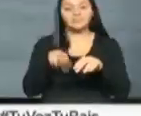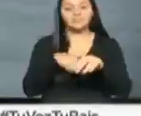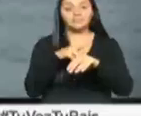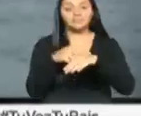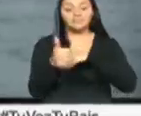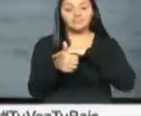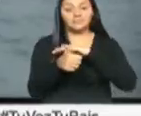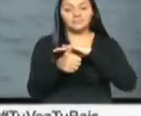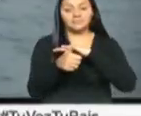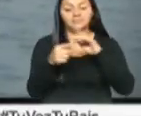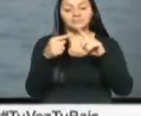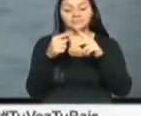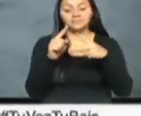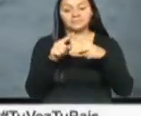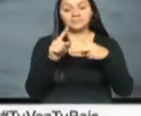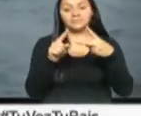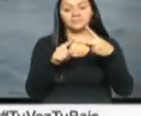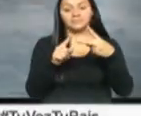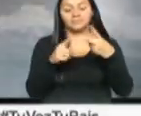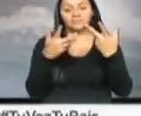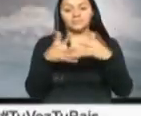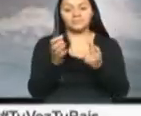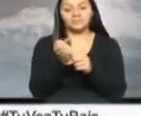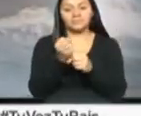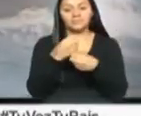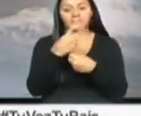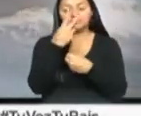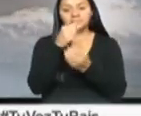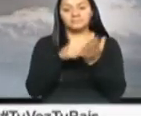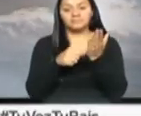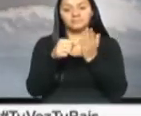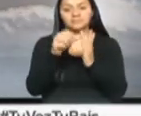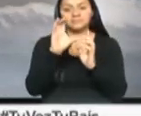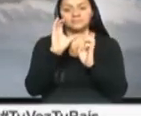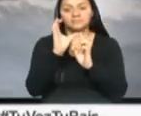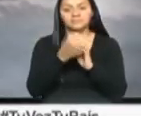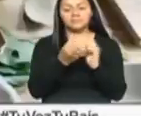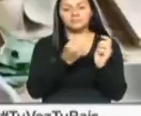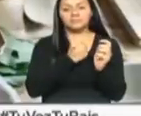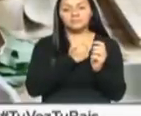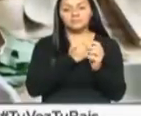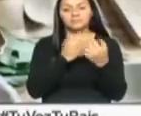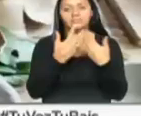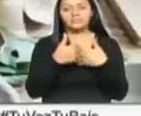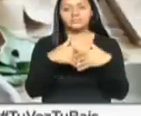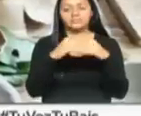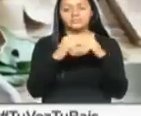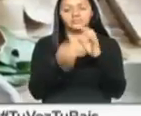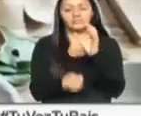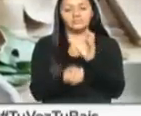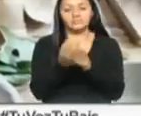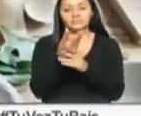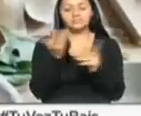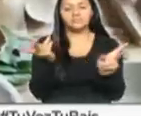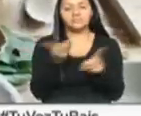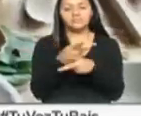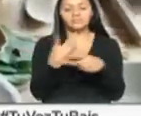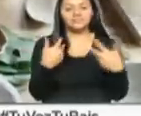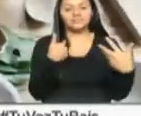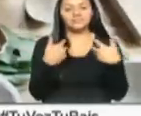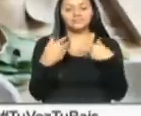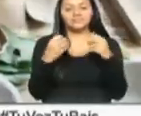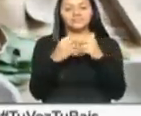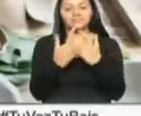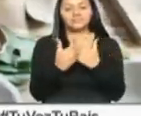Galápagos. El segundo, elaborado por el Ministerio de Cultura y Patrimonio, impulsa la creación, producción artística y el